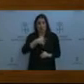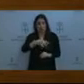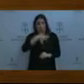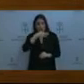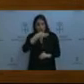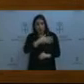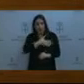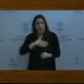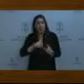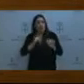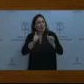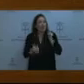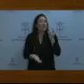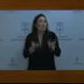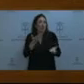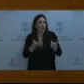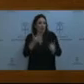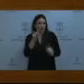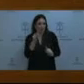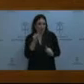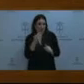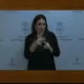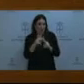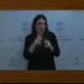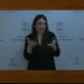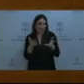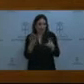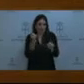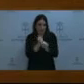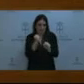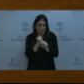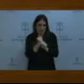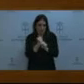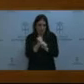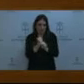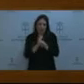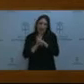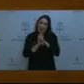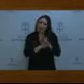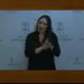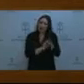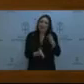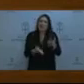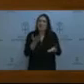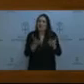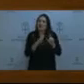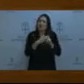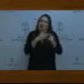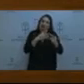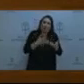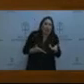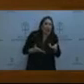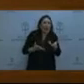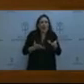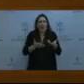valoración positiva de estas políticas activas de empleo, sin entrar a juzgar el Estado actual, sin entrar a